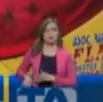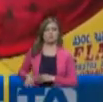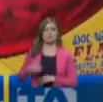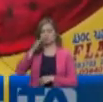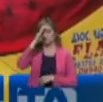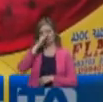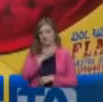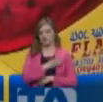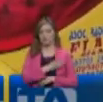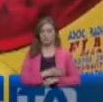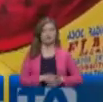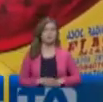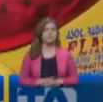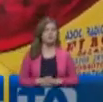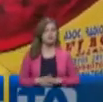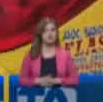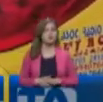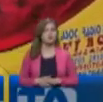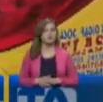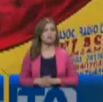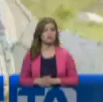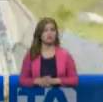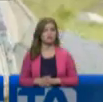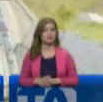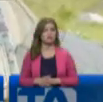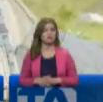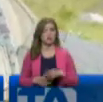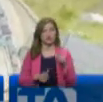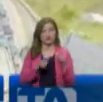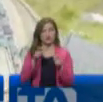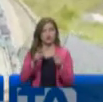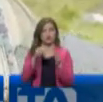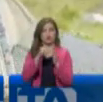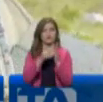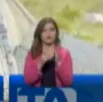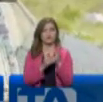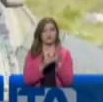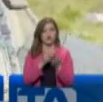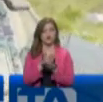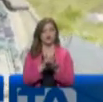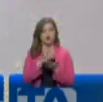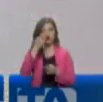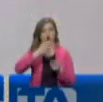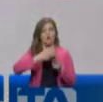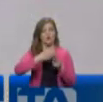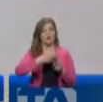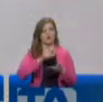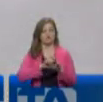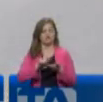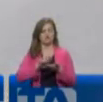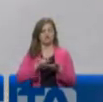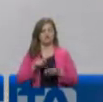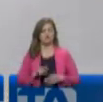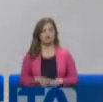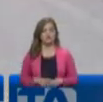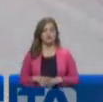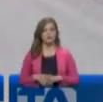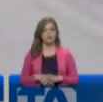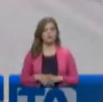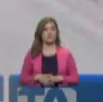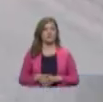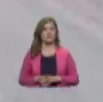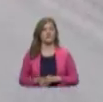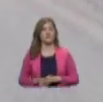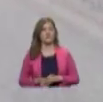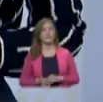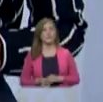respectivos y se ha sacado la nómina del personal que ha estado portando esas armas blancas. En Cuenca, Iván Rodríguez,